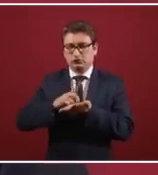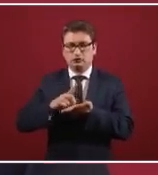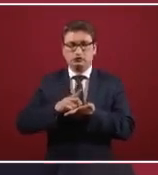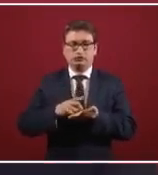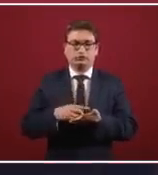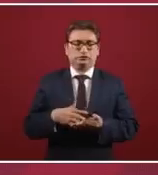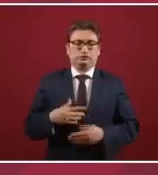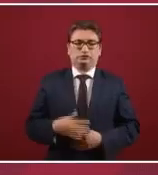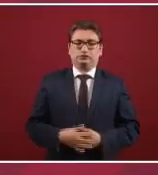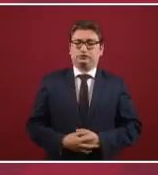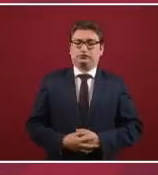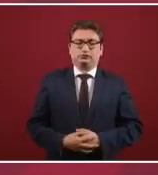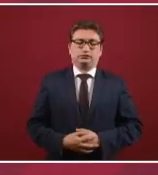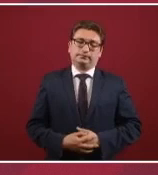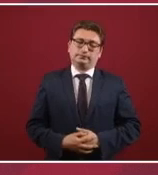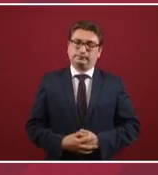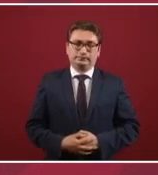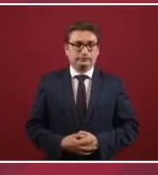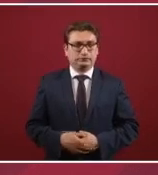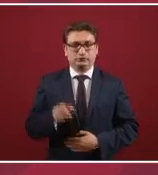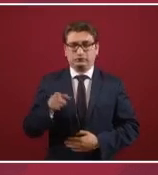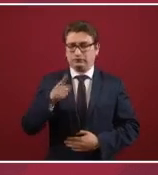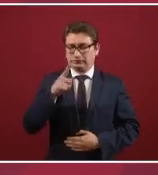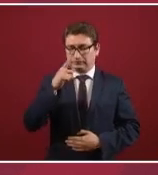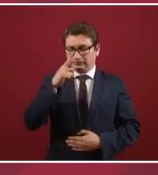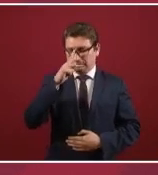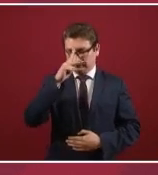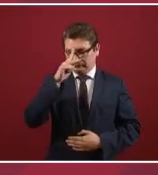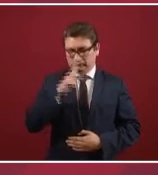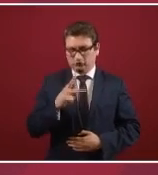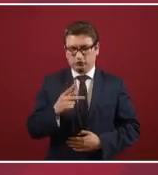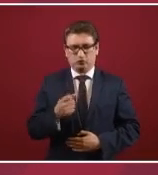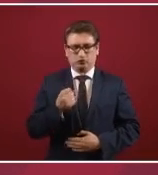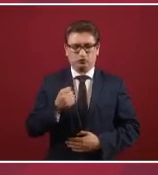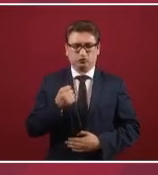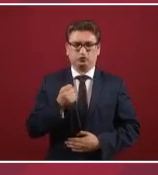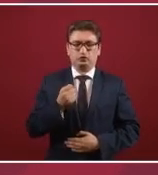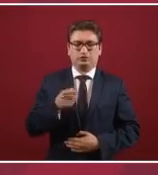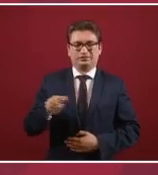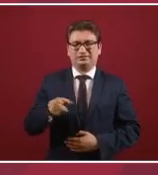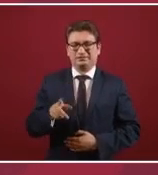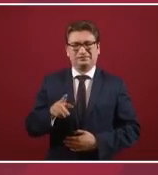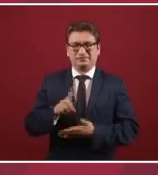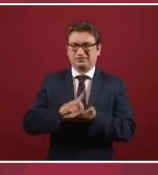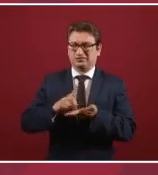qué son de lo más dañino que puede haber veneno